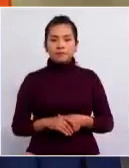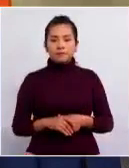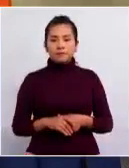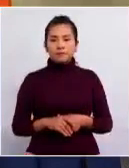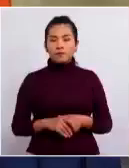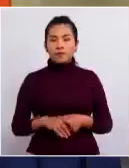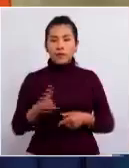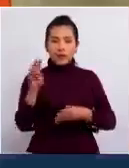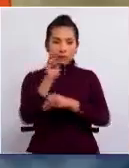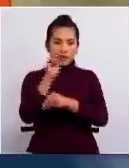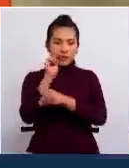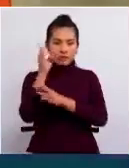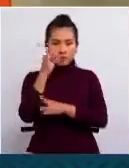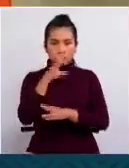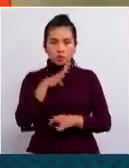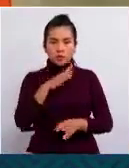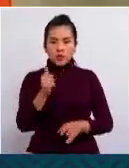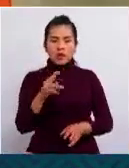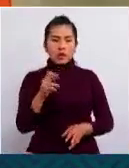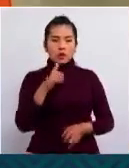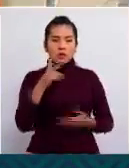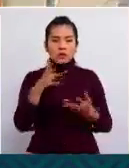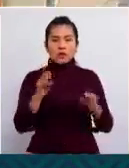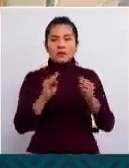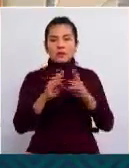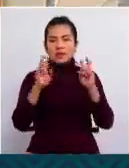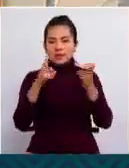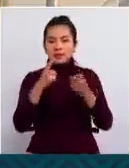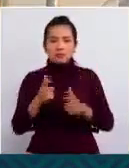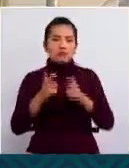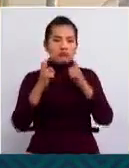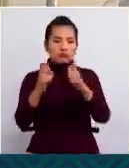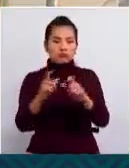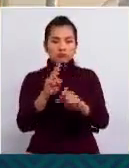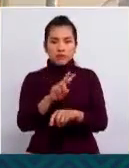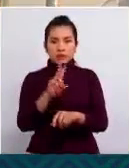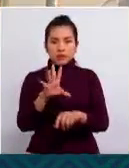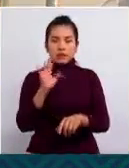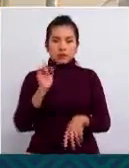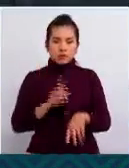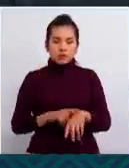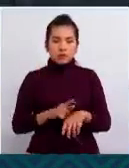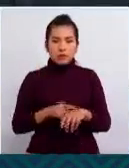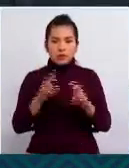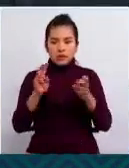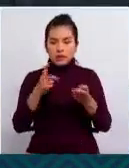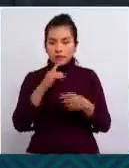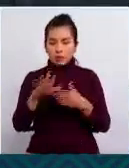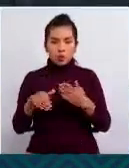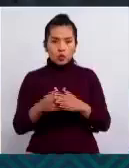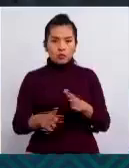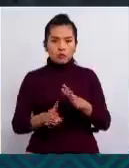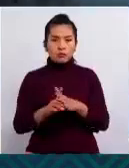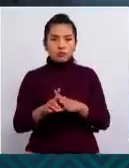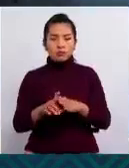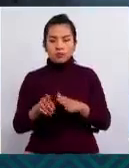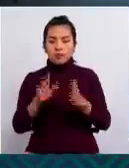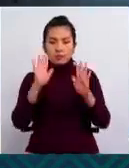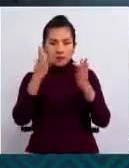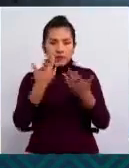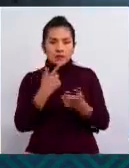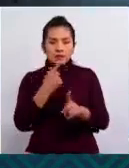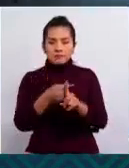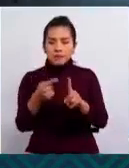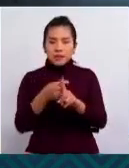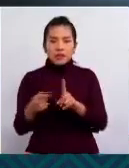El ministro de Economía y Finanzas Públicas, Marcelo Montenegro, precisó que en el periodo 2021 las empresas públicas generaron utilidades netas